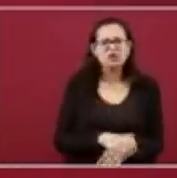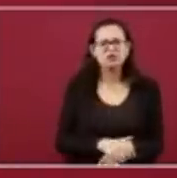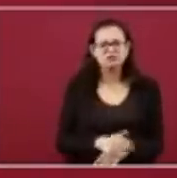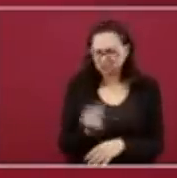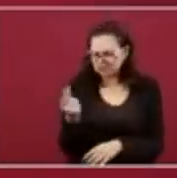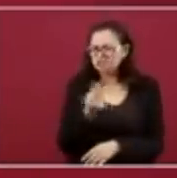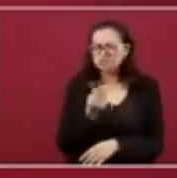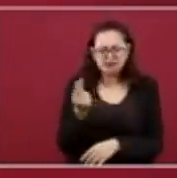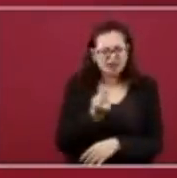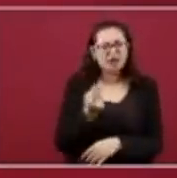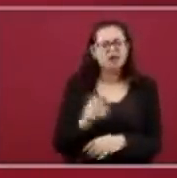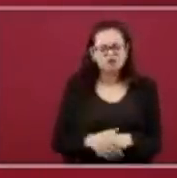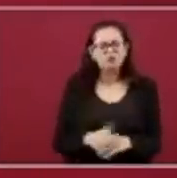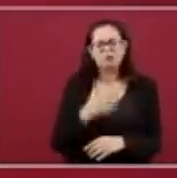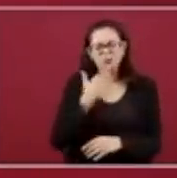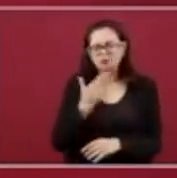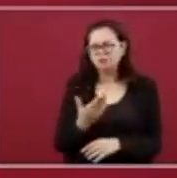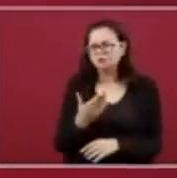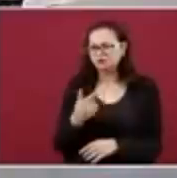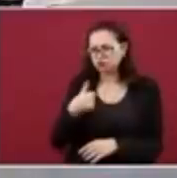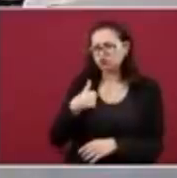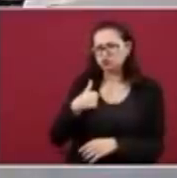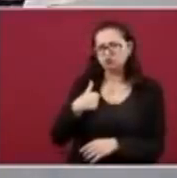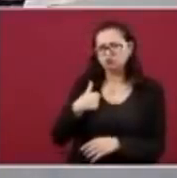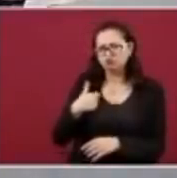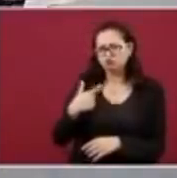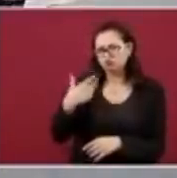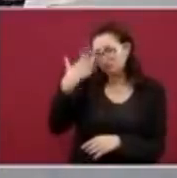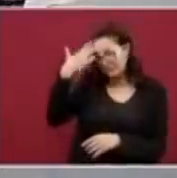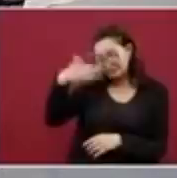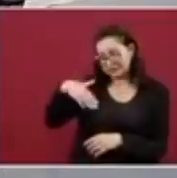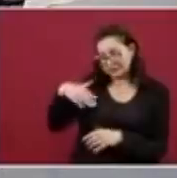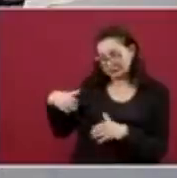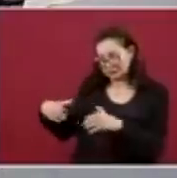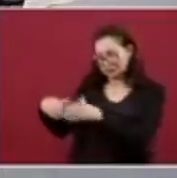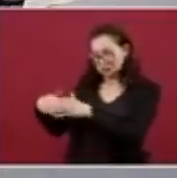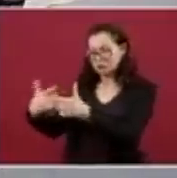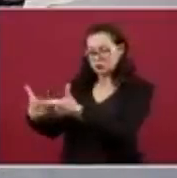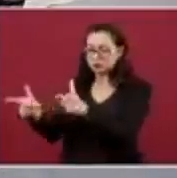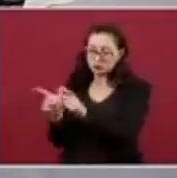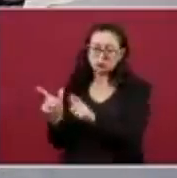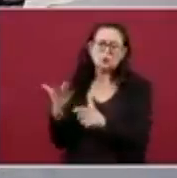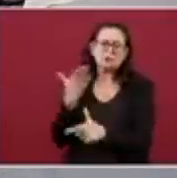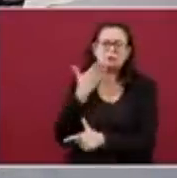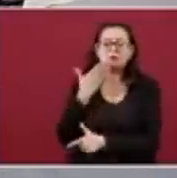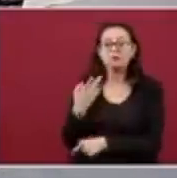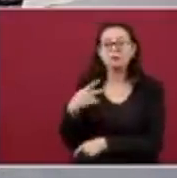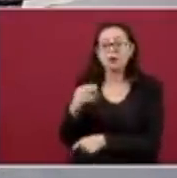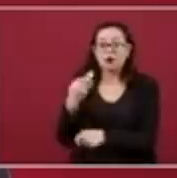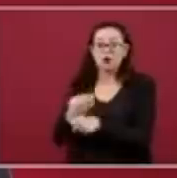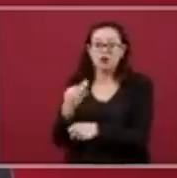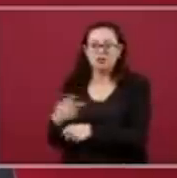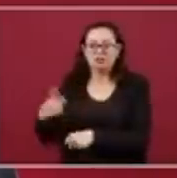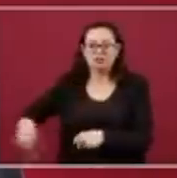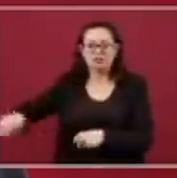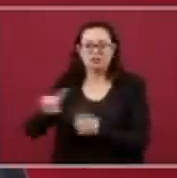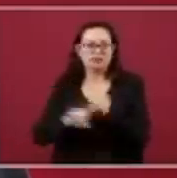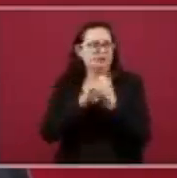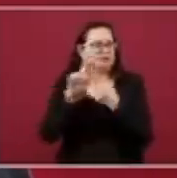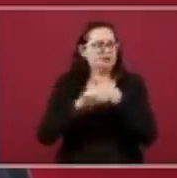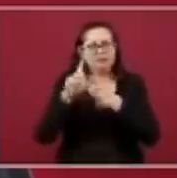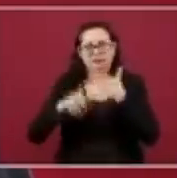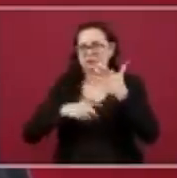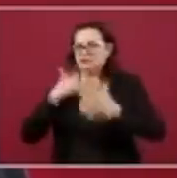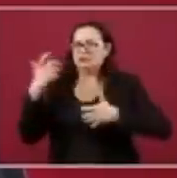sucede? De que están atravesando una crisis y se están precipitando